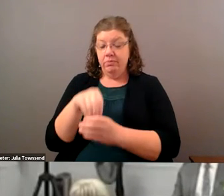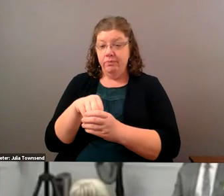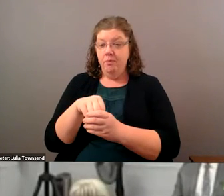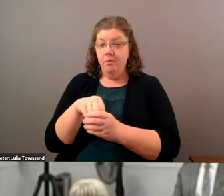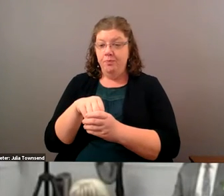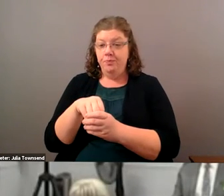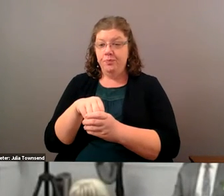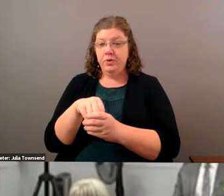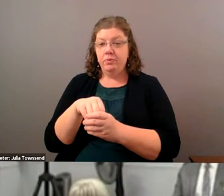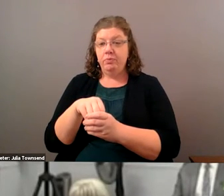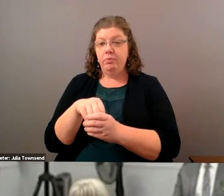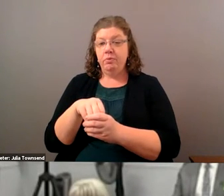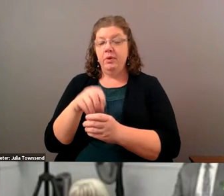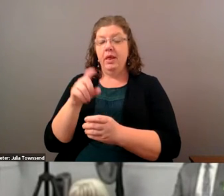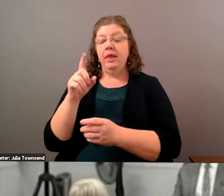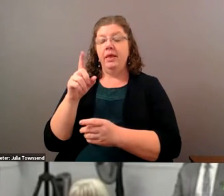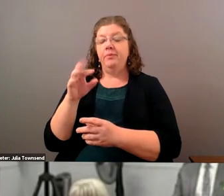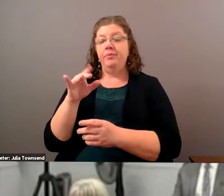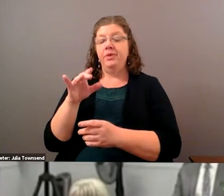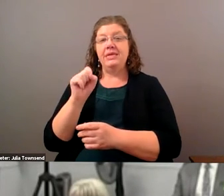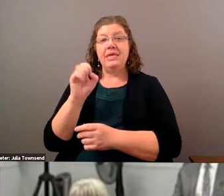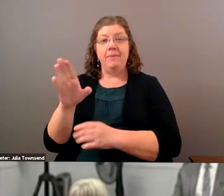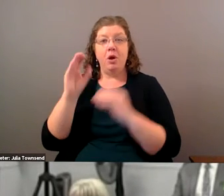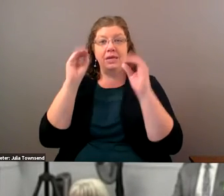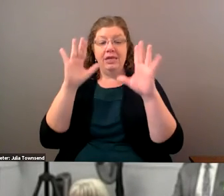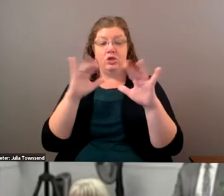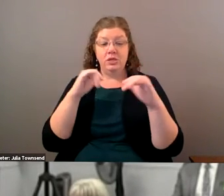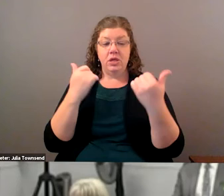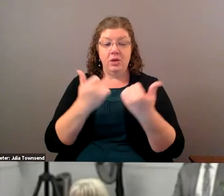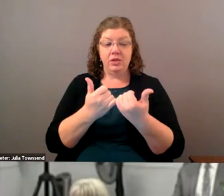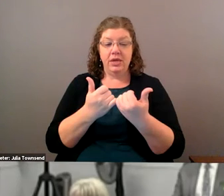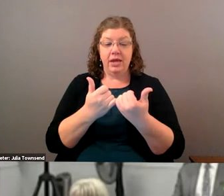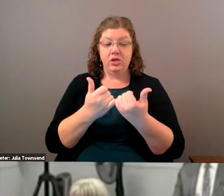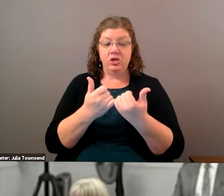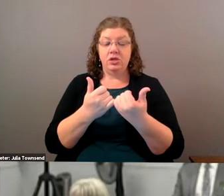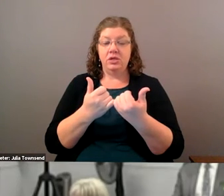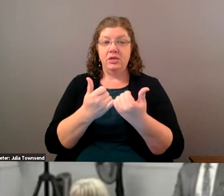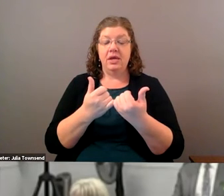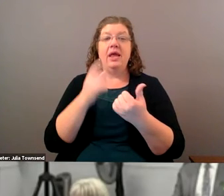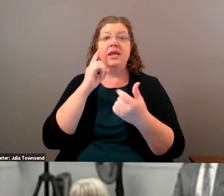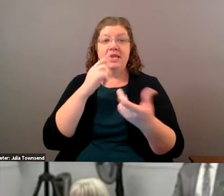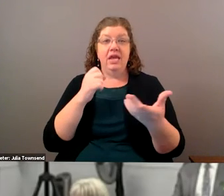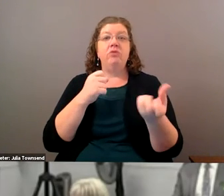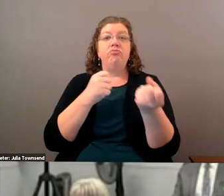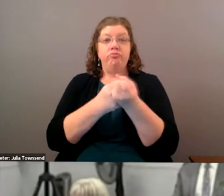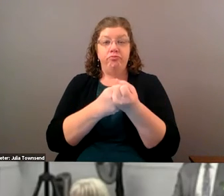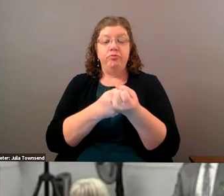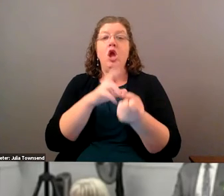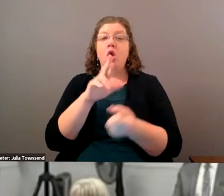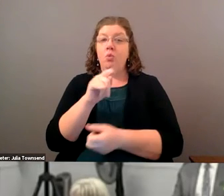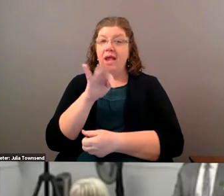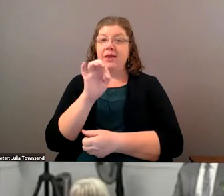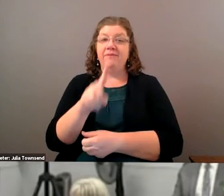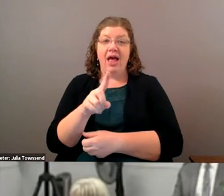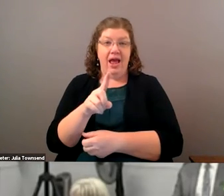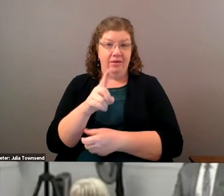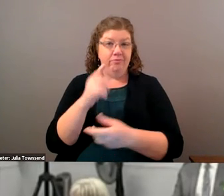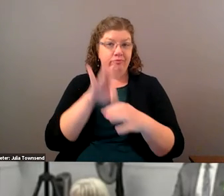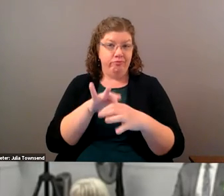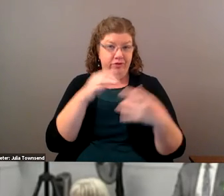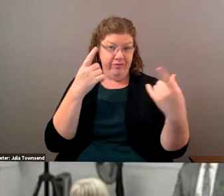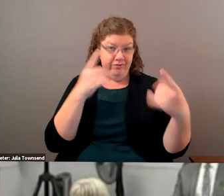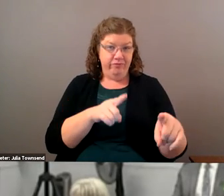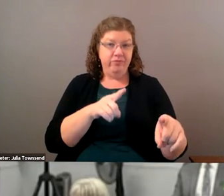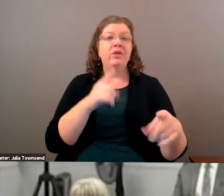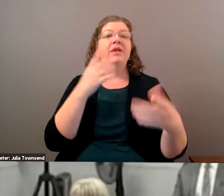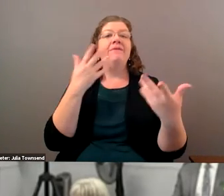contiene la Asociación de Maestros ratificó dicho acuerdo y con esto lo podemos traer para consideración del Consejo y